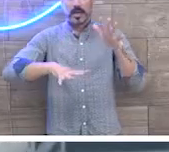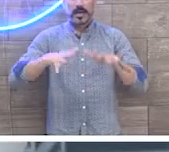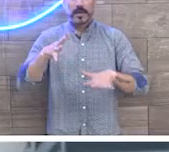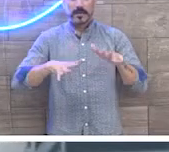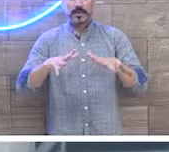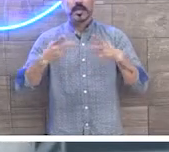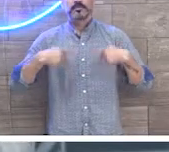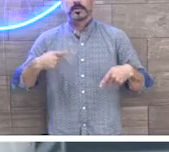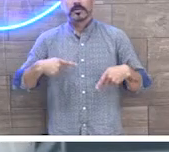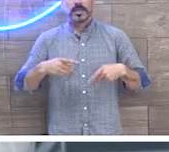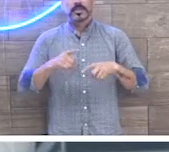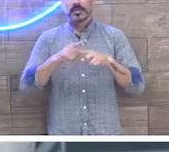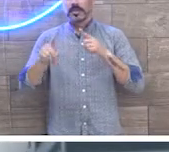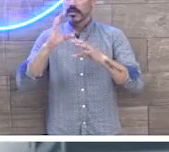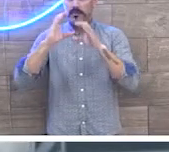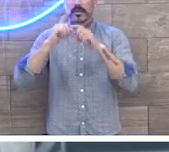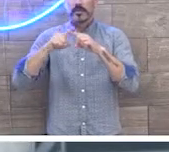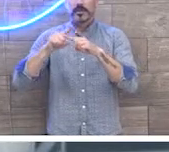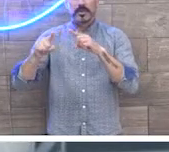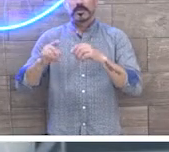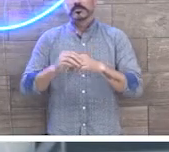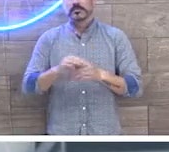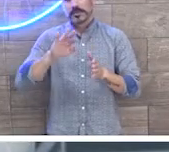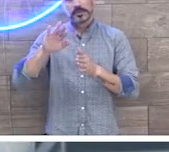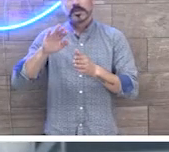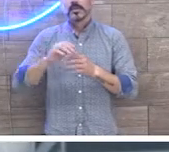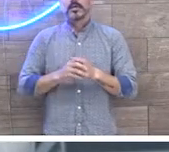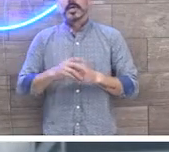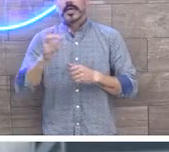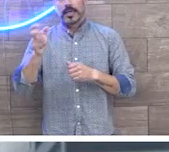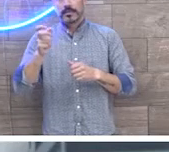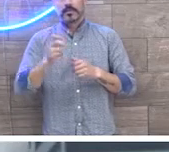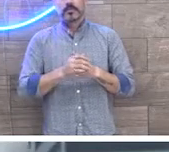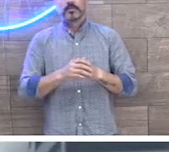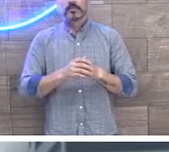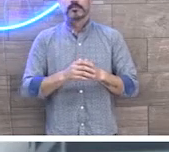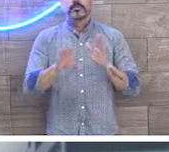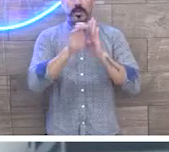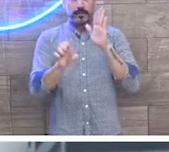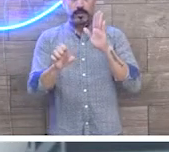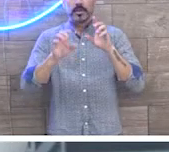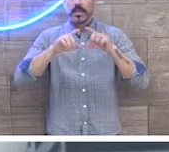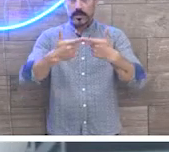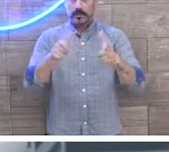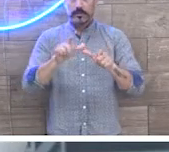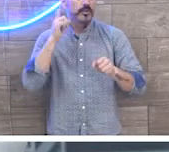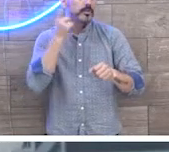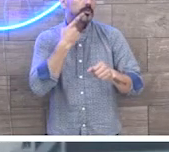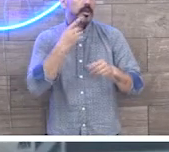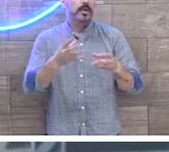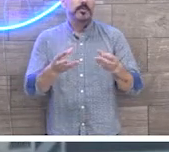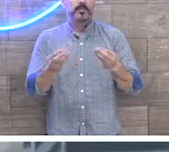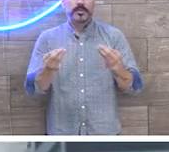lenguajes alternativos, aumentativos y demás, lo manejan, por ejemplo, la comunidad sorda. Los muchachos